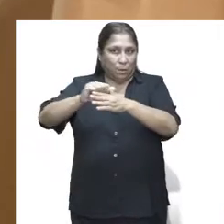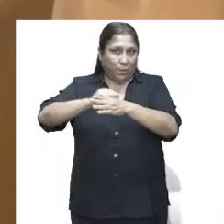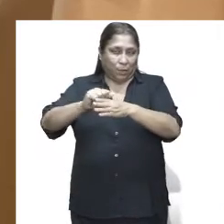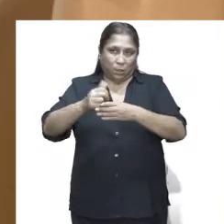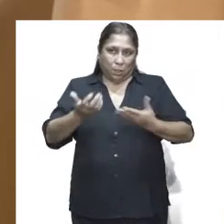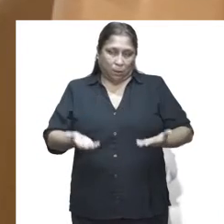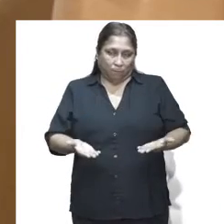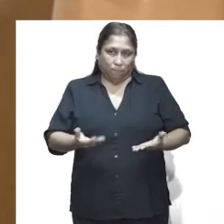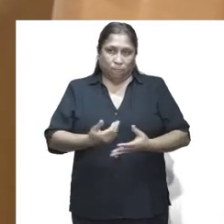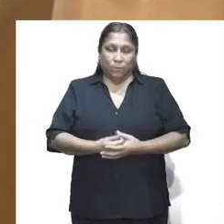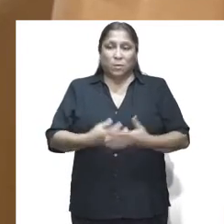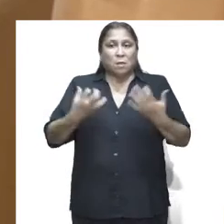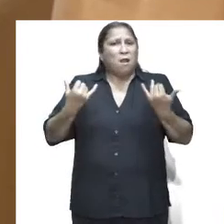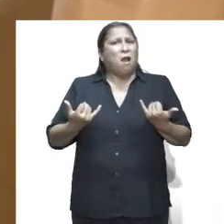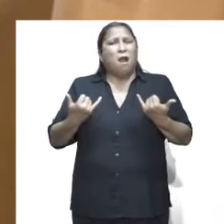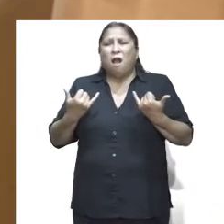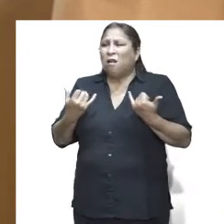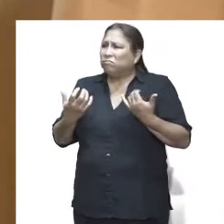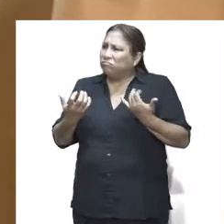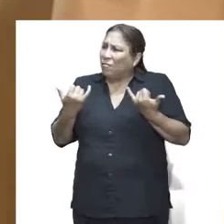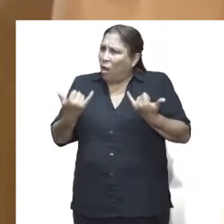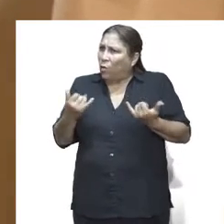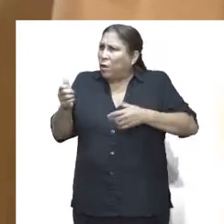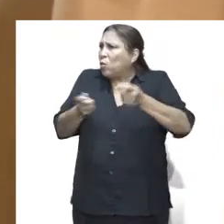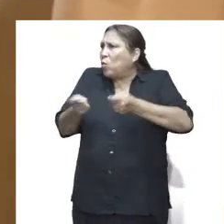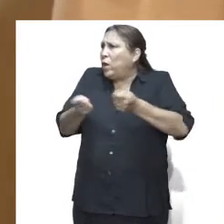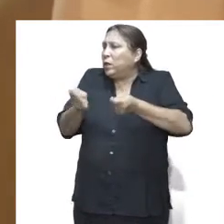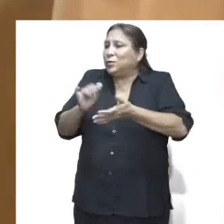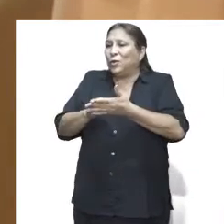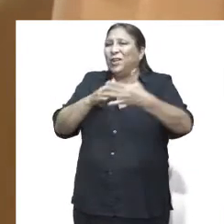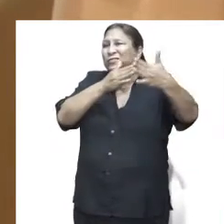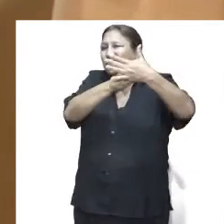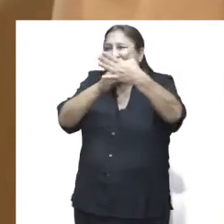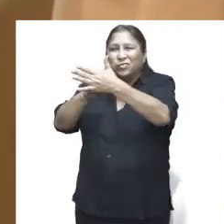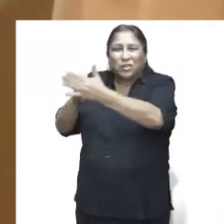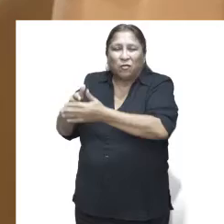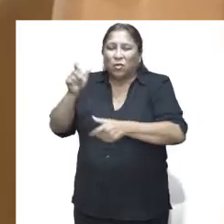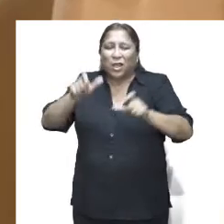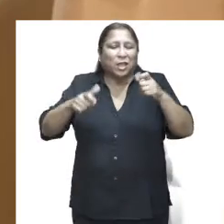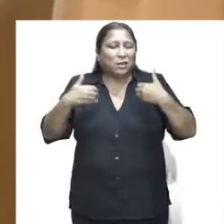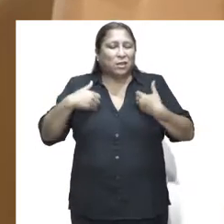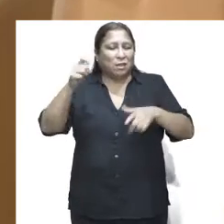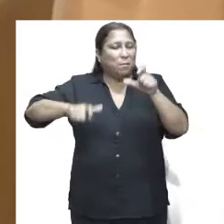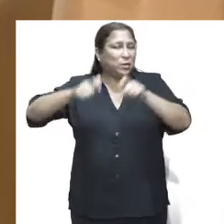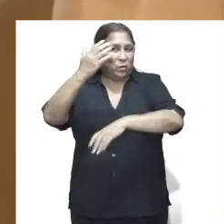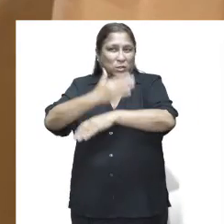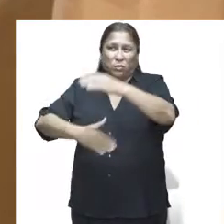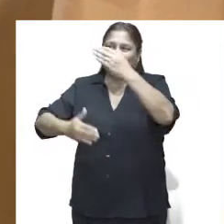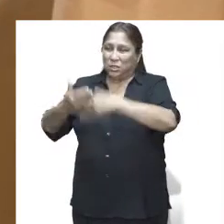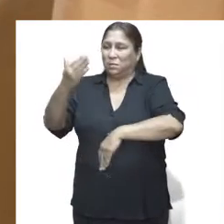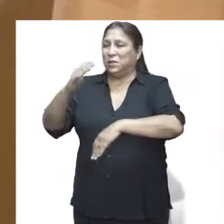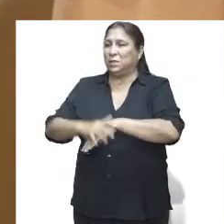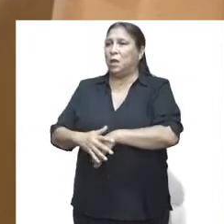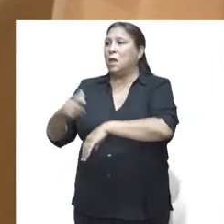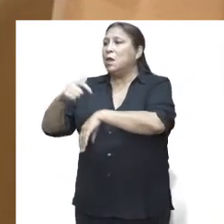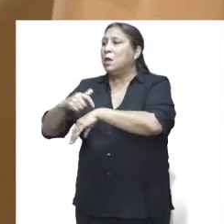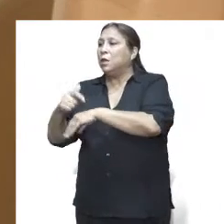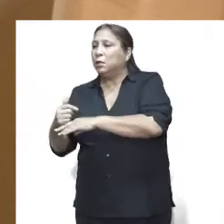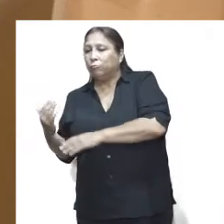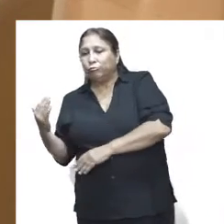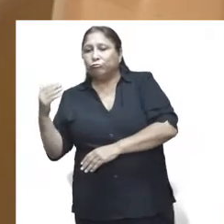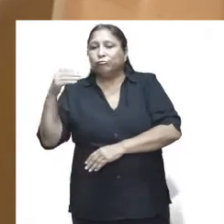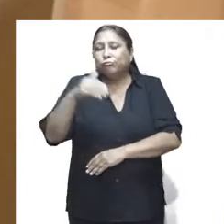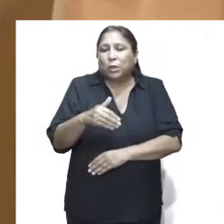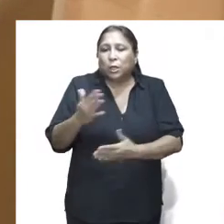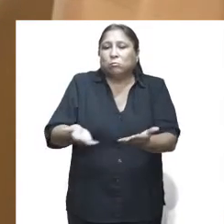¿no? Actualmente, ¿cuáles son las vallas que encuentran las personas con discapacidad a la hora de ir a emitir